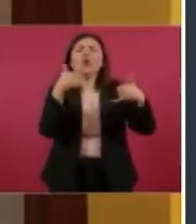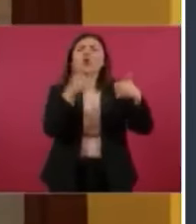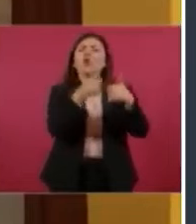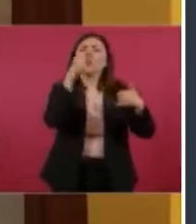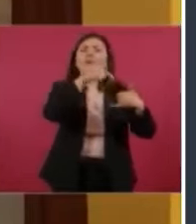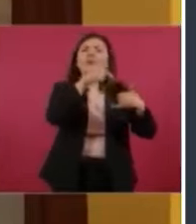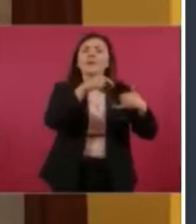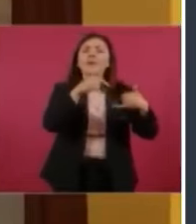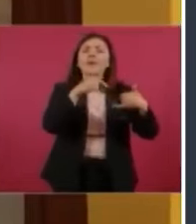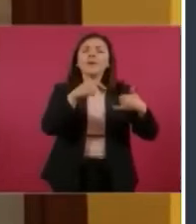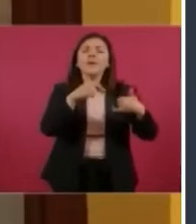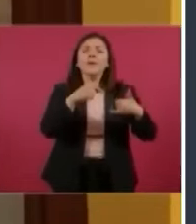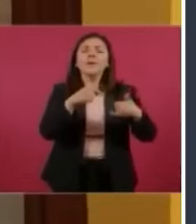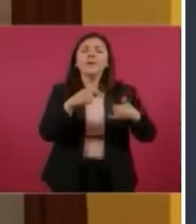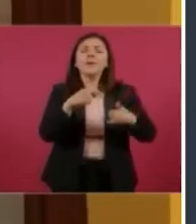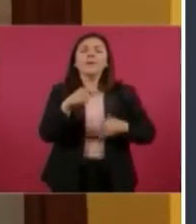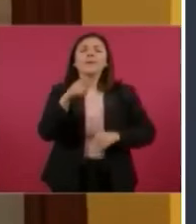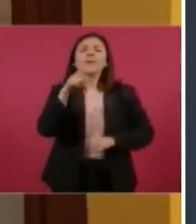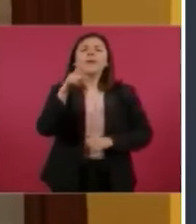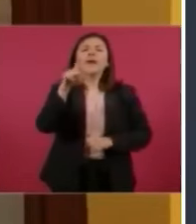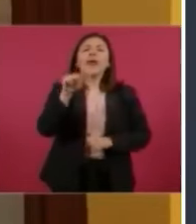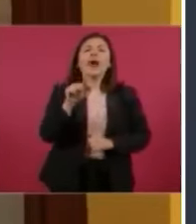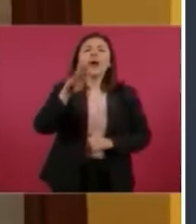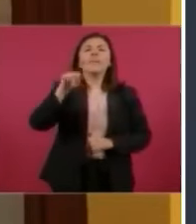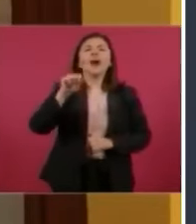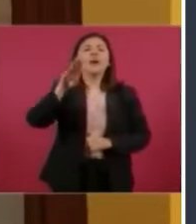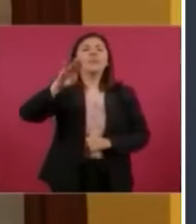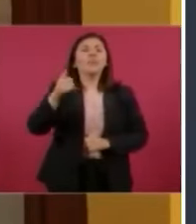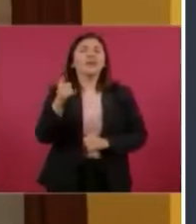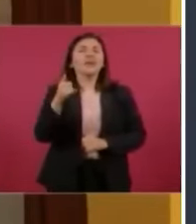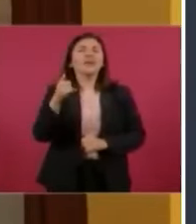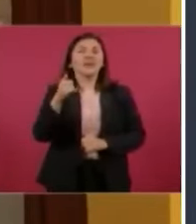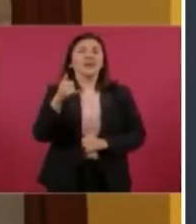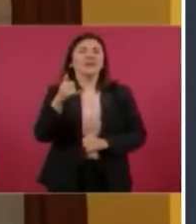una respuesta pero nunca recibimos